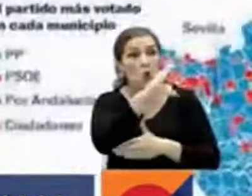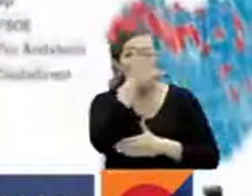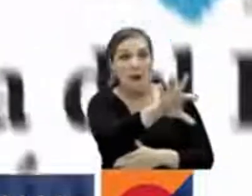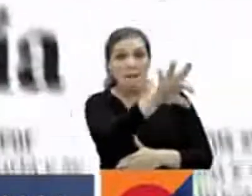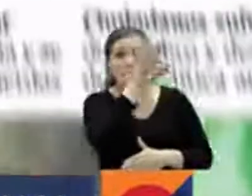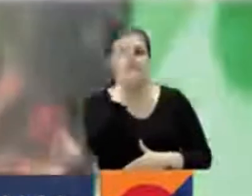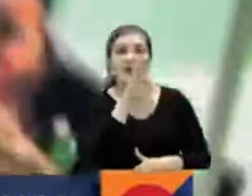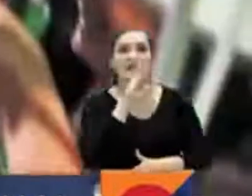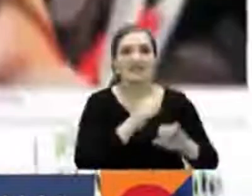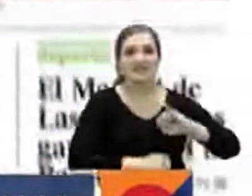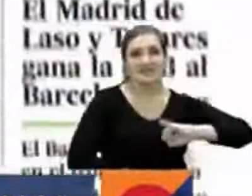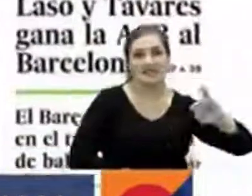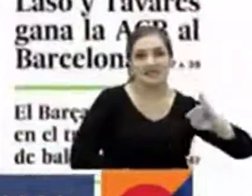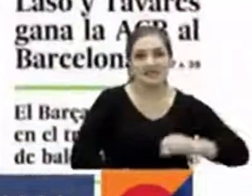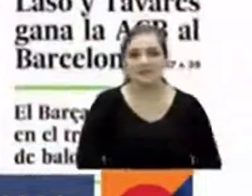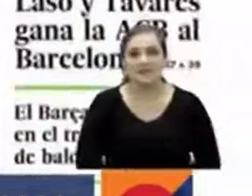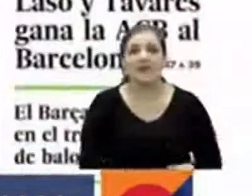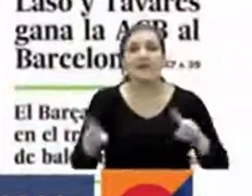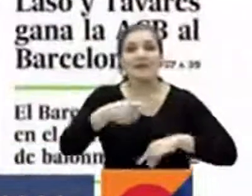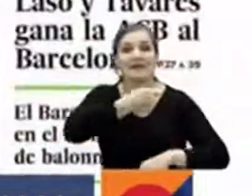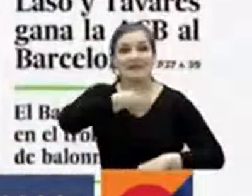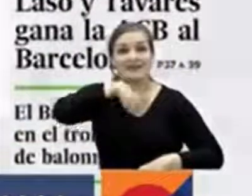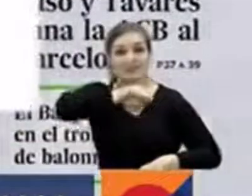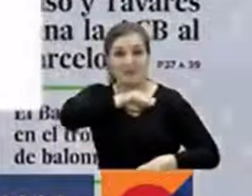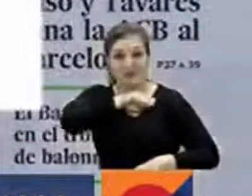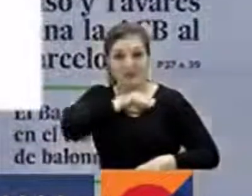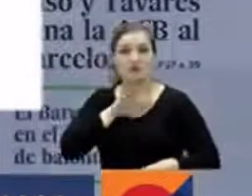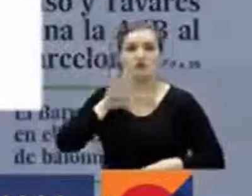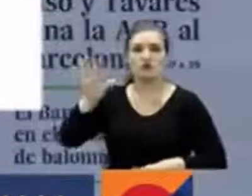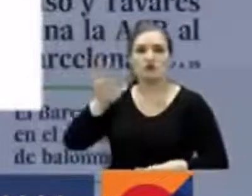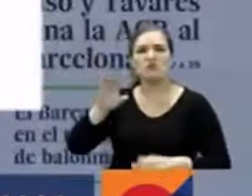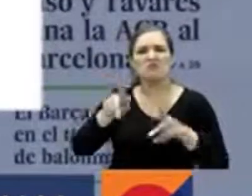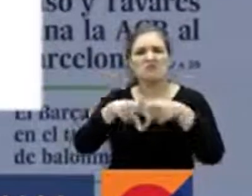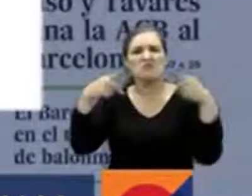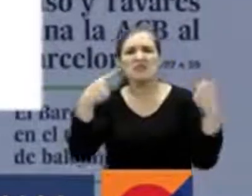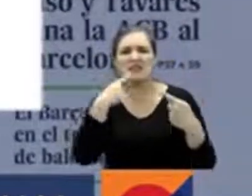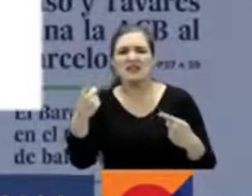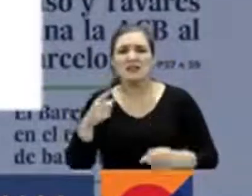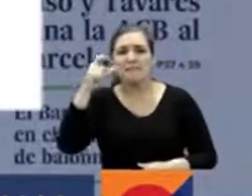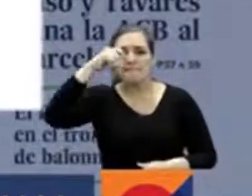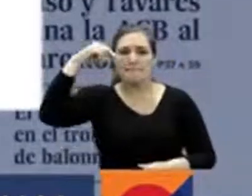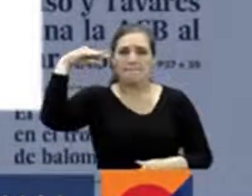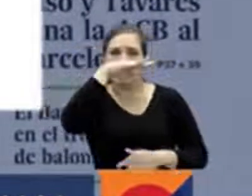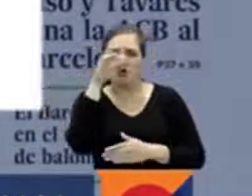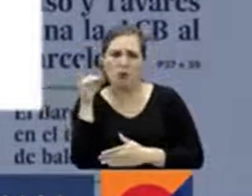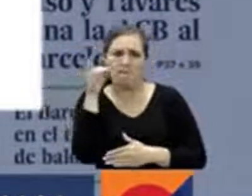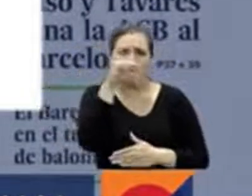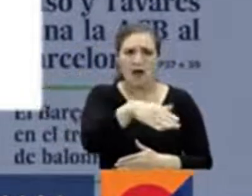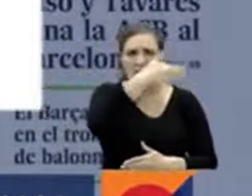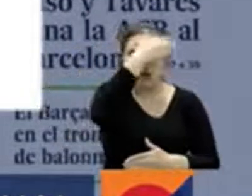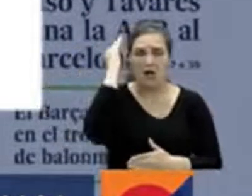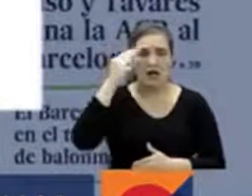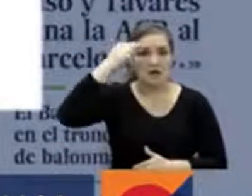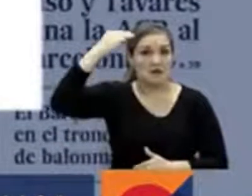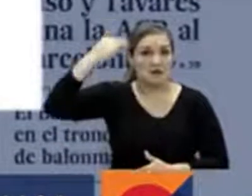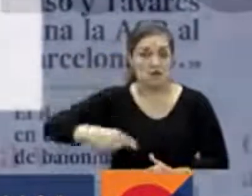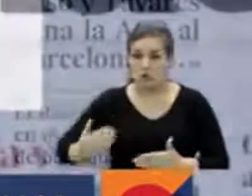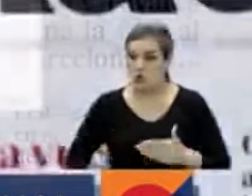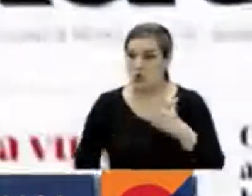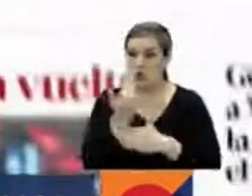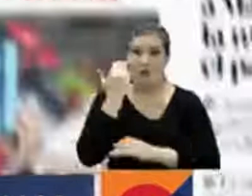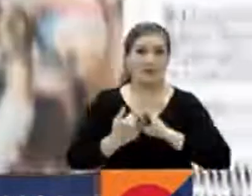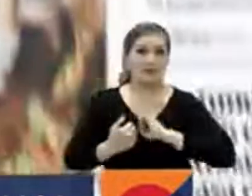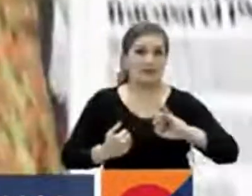El País de España, el diario de habla hispana más importante del mundo, tituló: Petro vence a Hernández en un nuevo hito para la izquierda